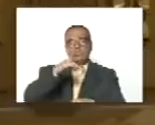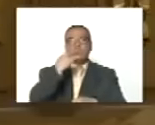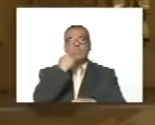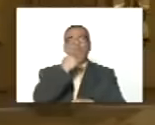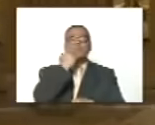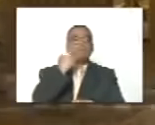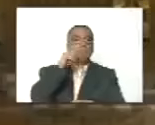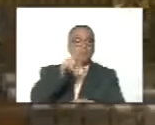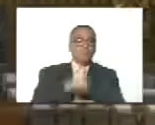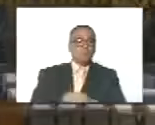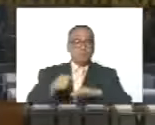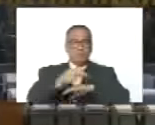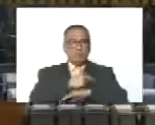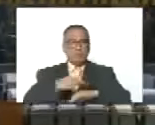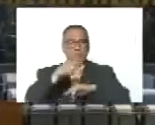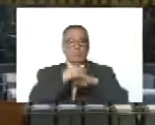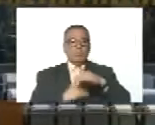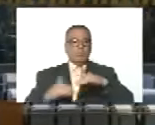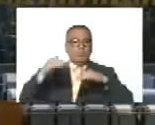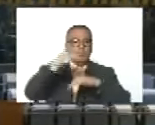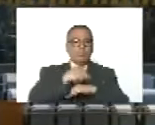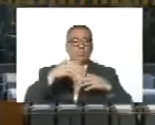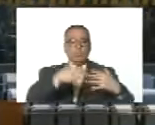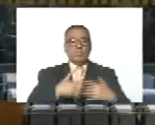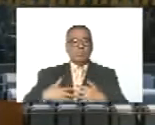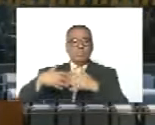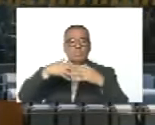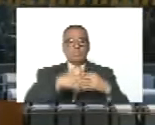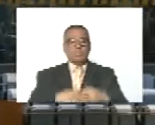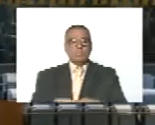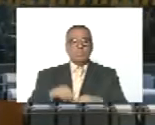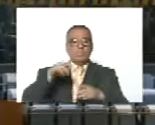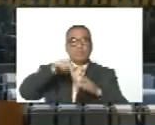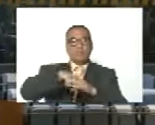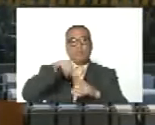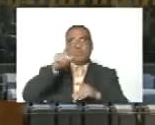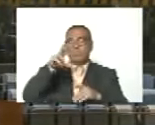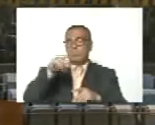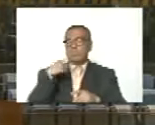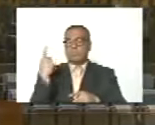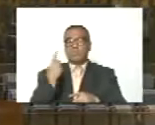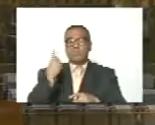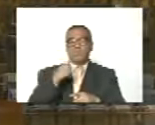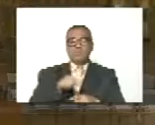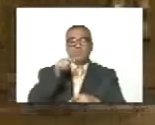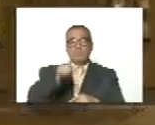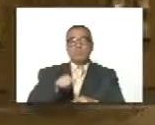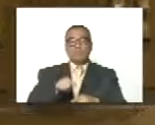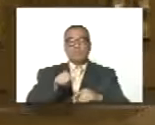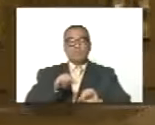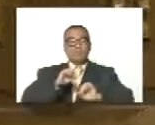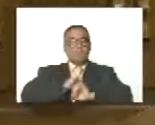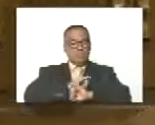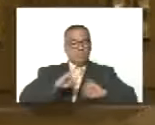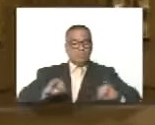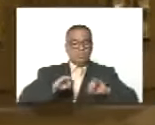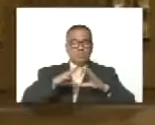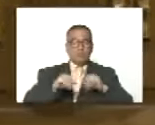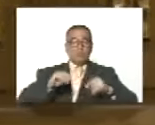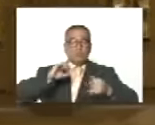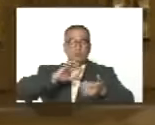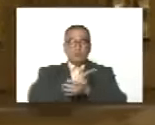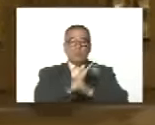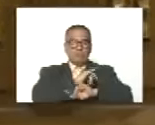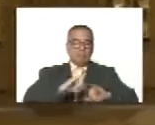Israel y para el gobierno supremacista de los Estados Unidos, que Palestina no está sola y que cesen de inmediato el